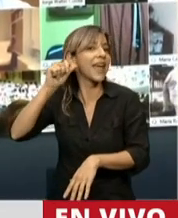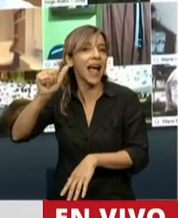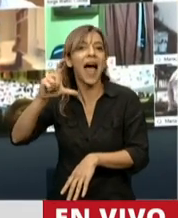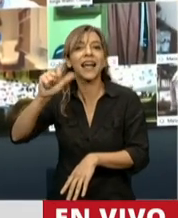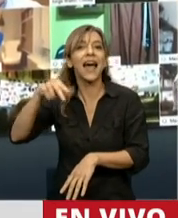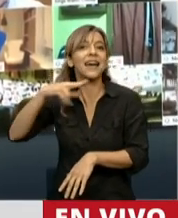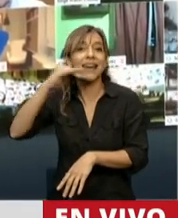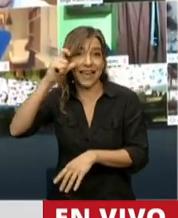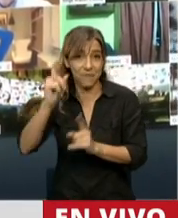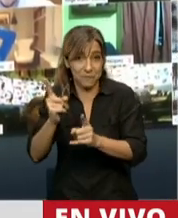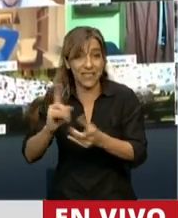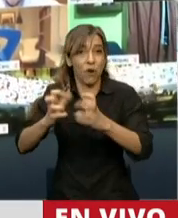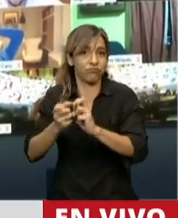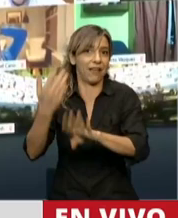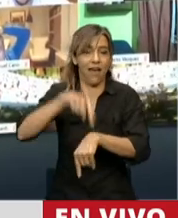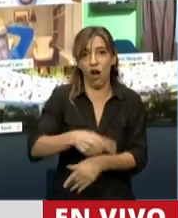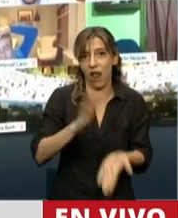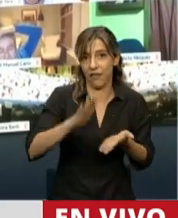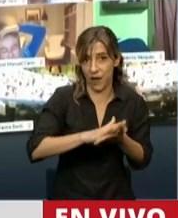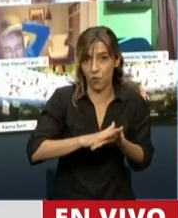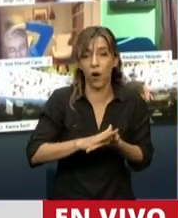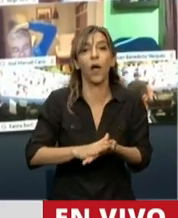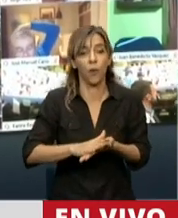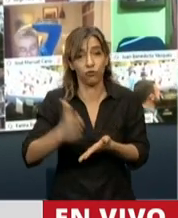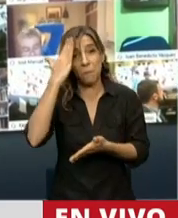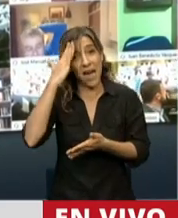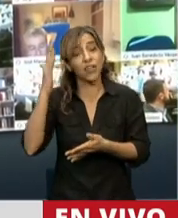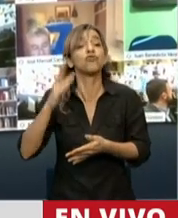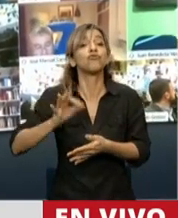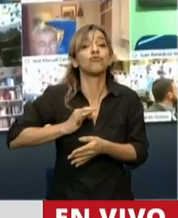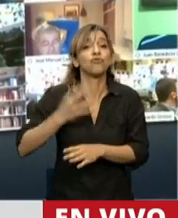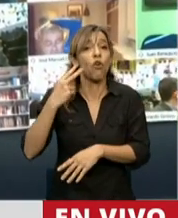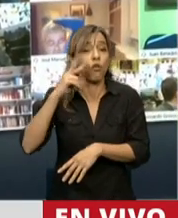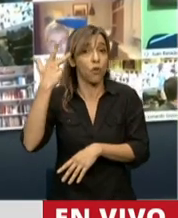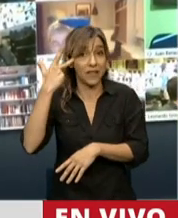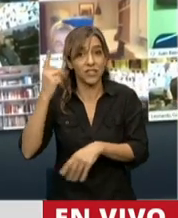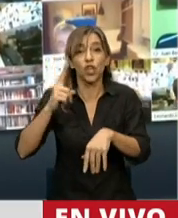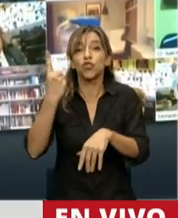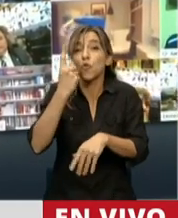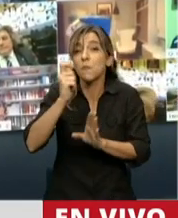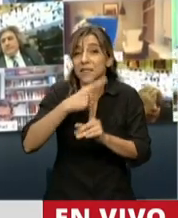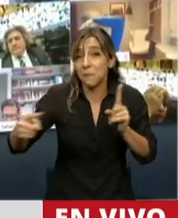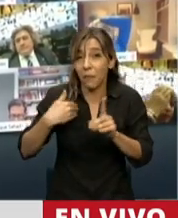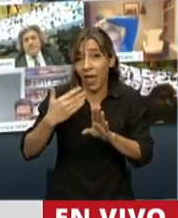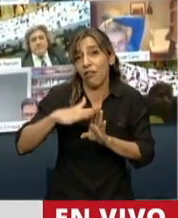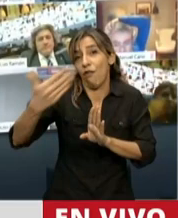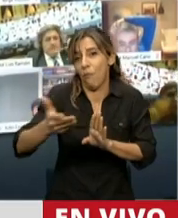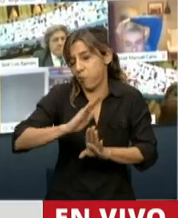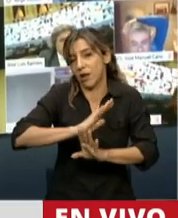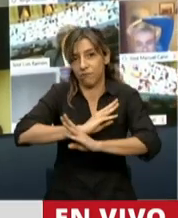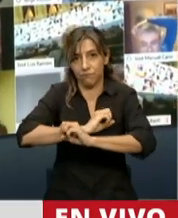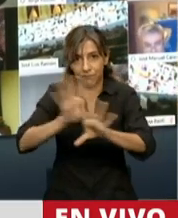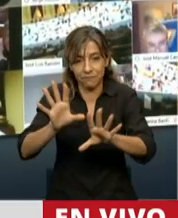crisis que hay que reestructurar ahora. 18 de marzo del 2018. Un mes y medio antes de que huele todo por los aires. Tenemos un nivel de deuda